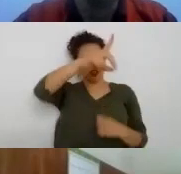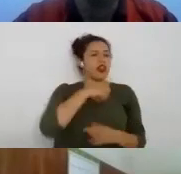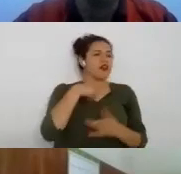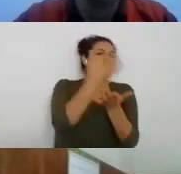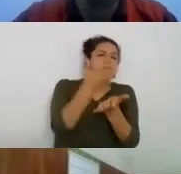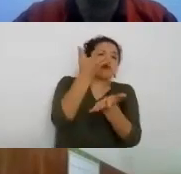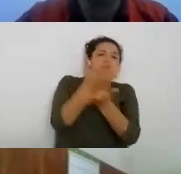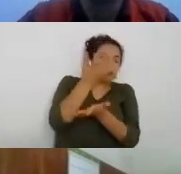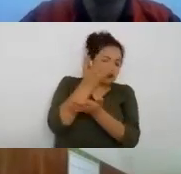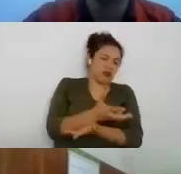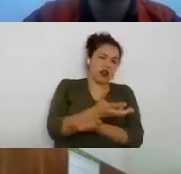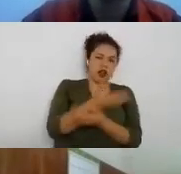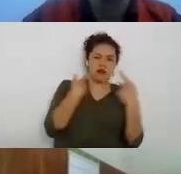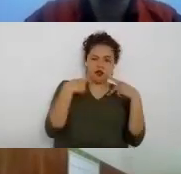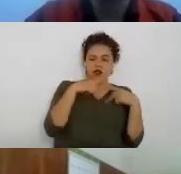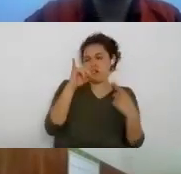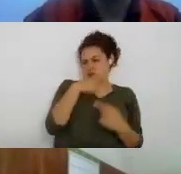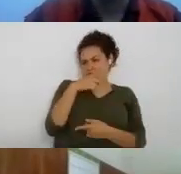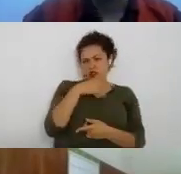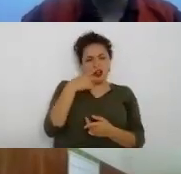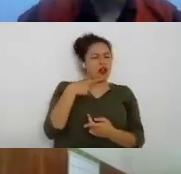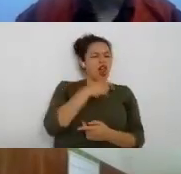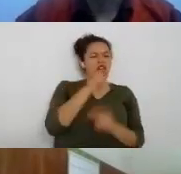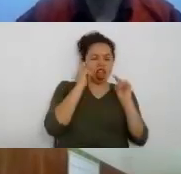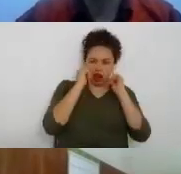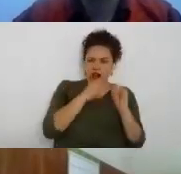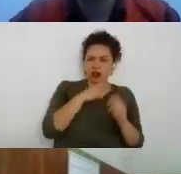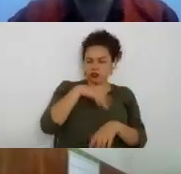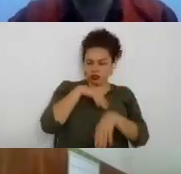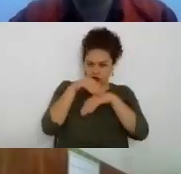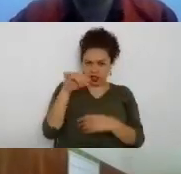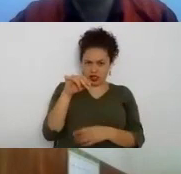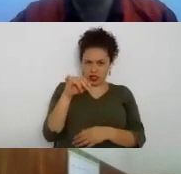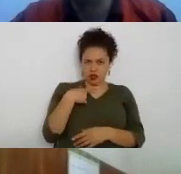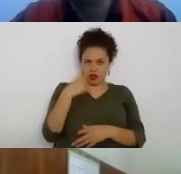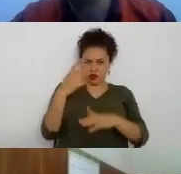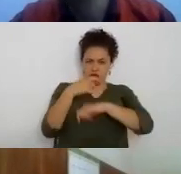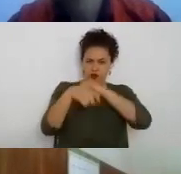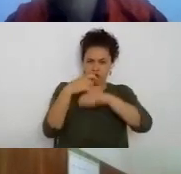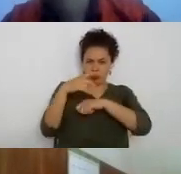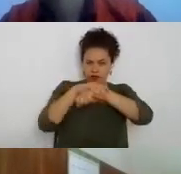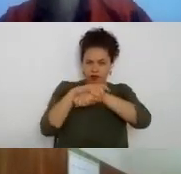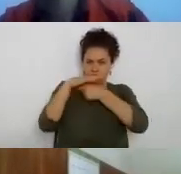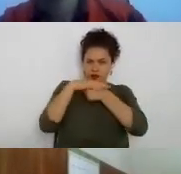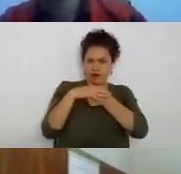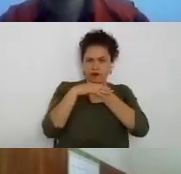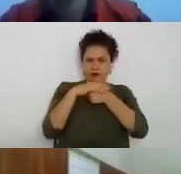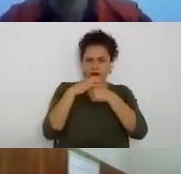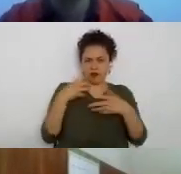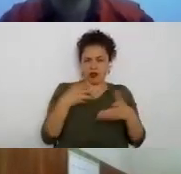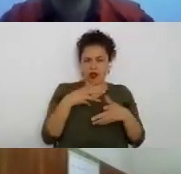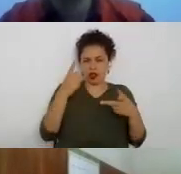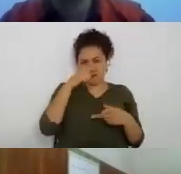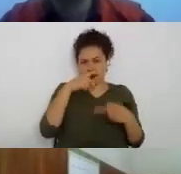demás, entonces a lo mejor se aplicaría. ¿Por qué? Si yo aplico uno de esos vendajes de sujeción y demás, y la persona no se